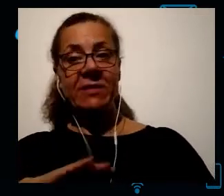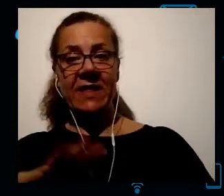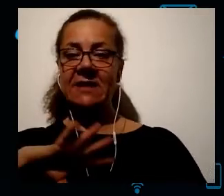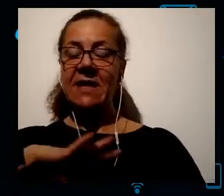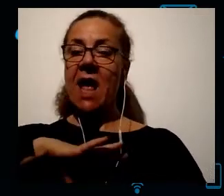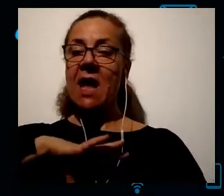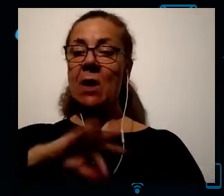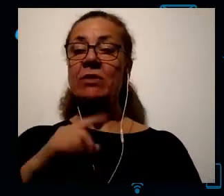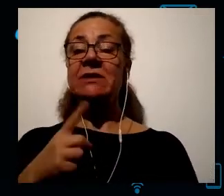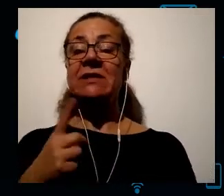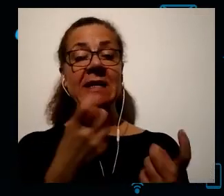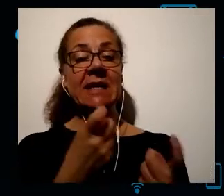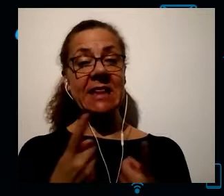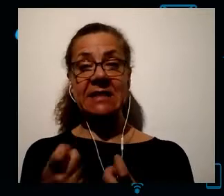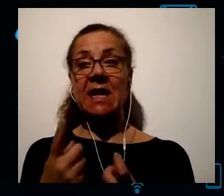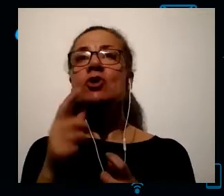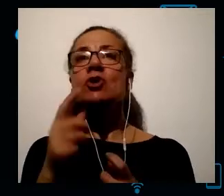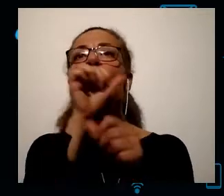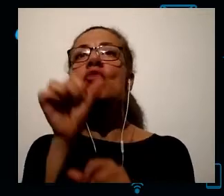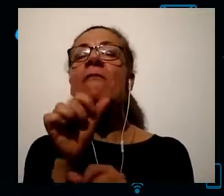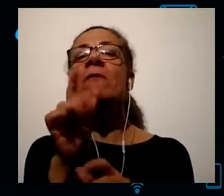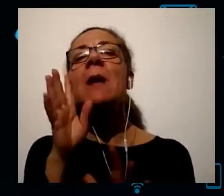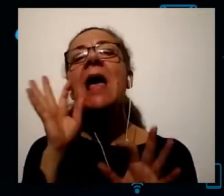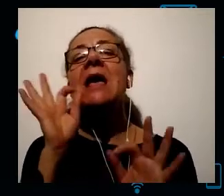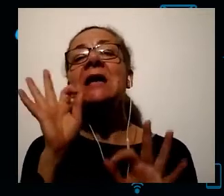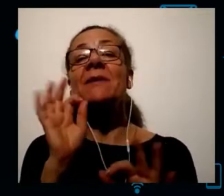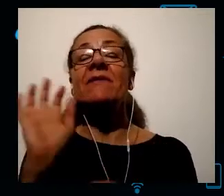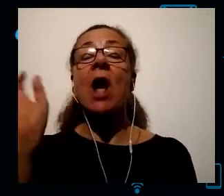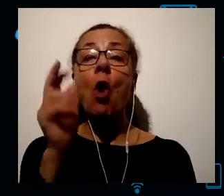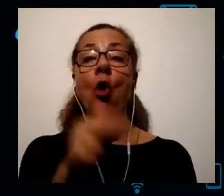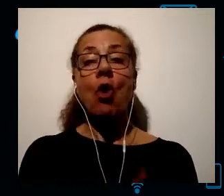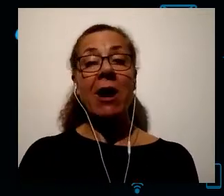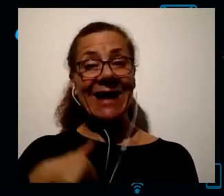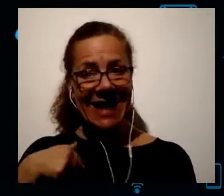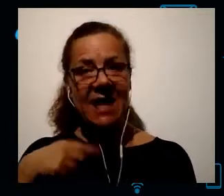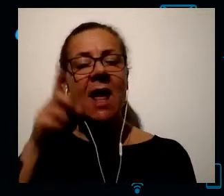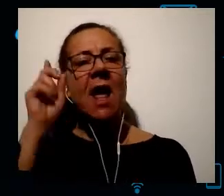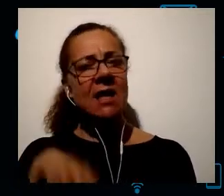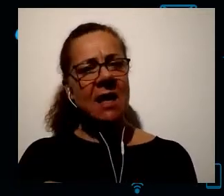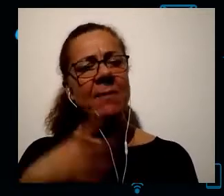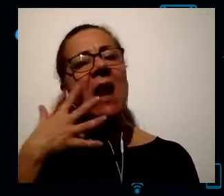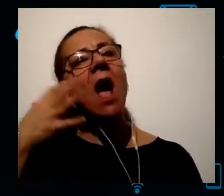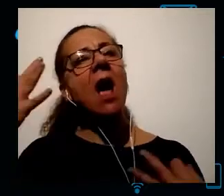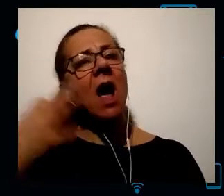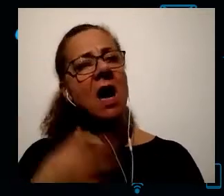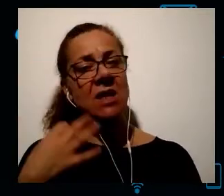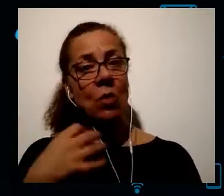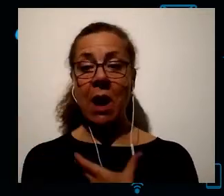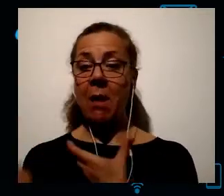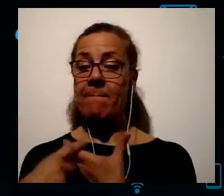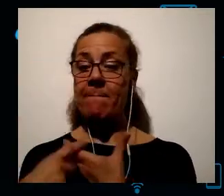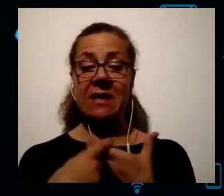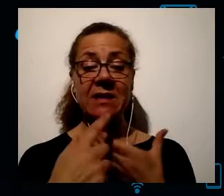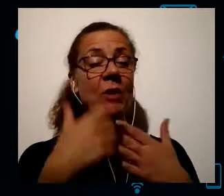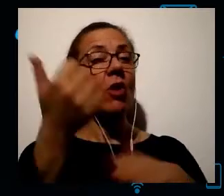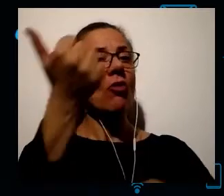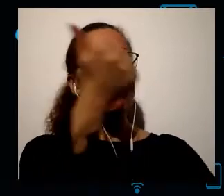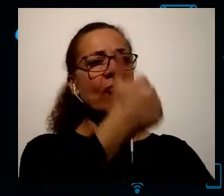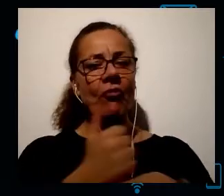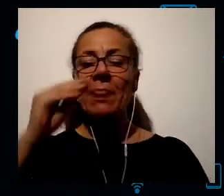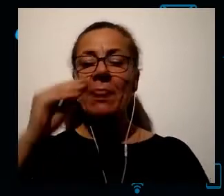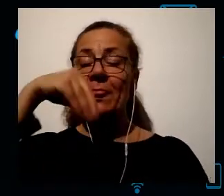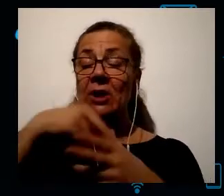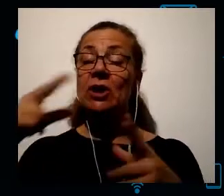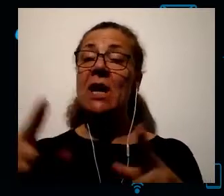necesarias de manera específica o más general y aseguran también la participación de los ciudadanos en la sociedad y en la